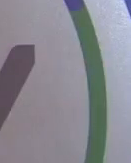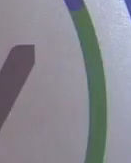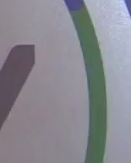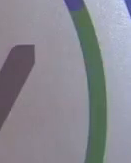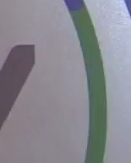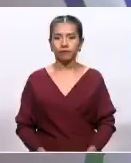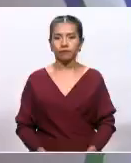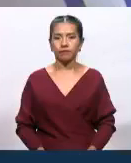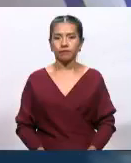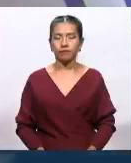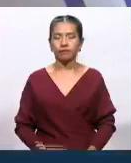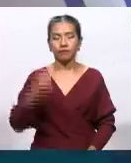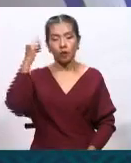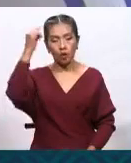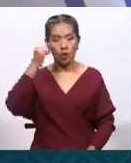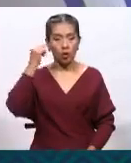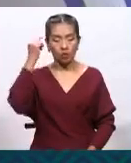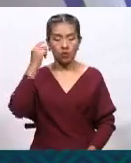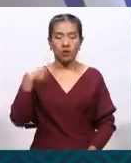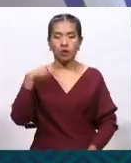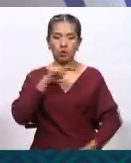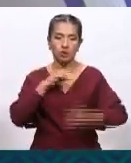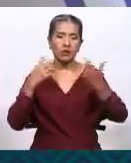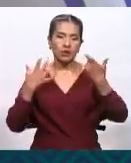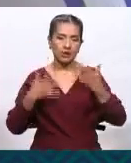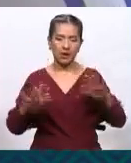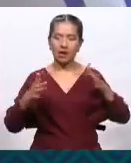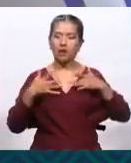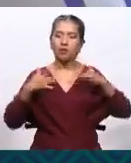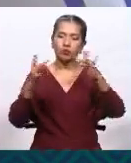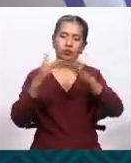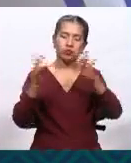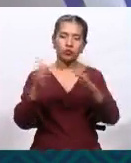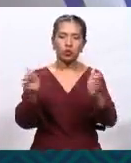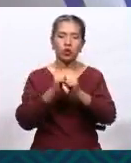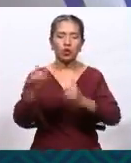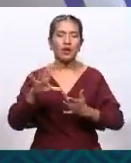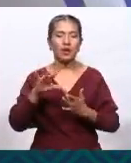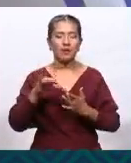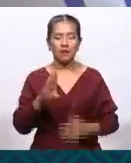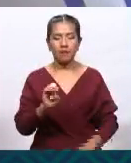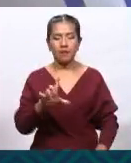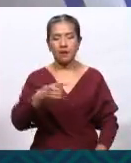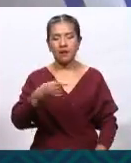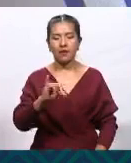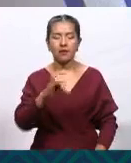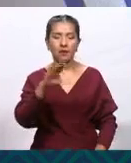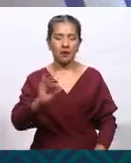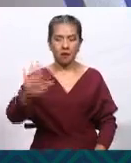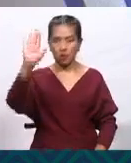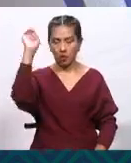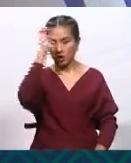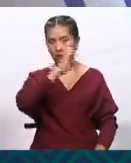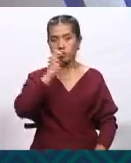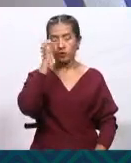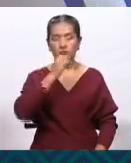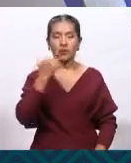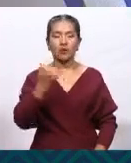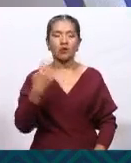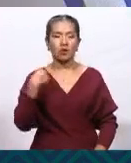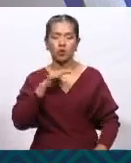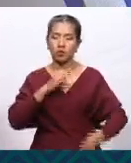gobierno nacional, hemos logrado nosotros el contacto a través de la Embajada de Bélgica en Europa. Nosotros estamos invitando a